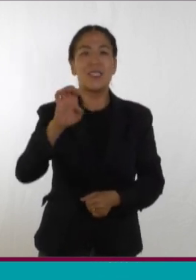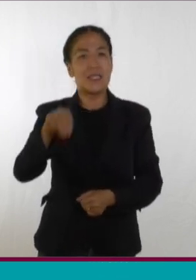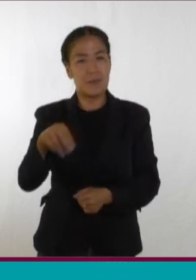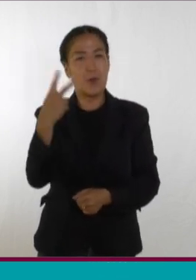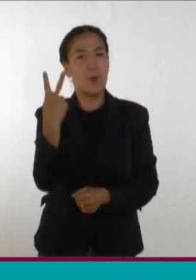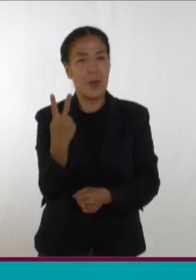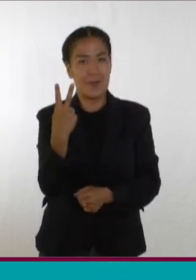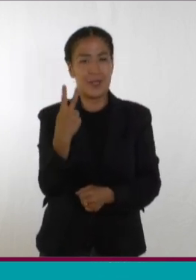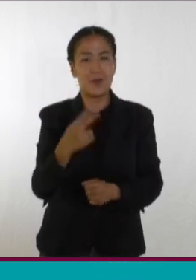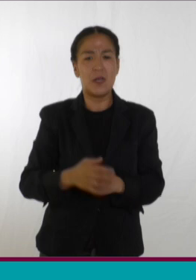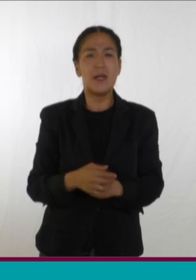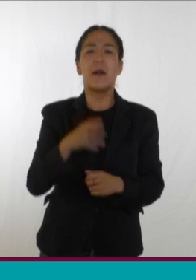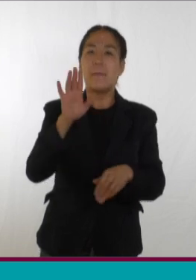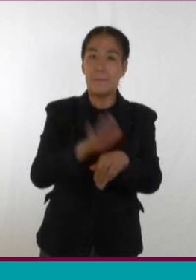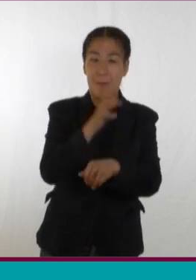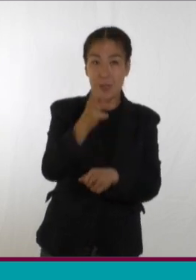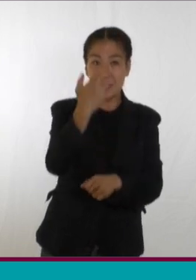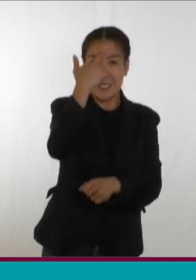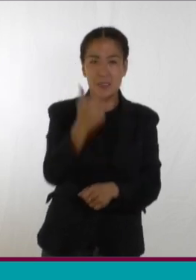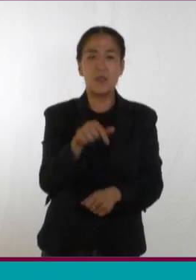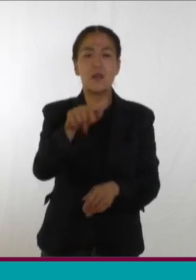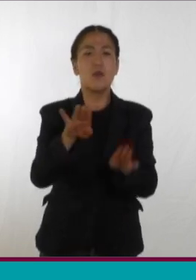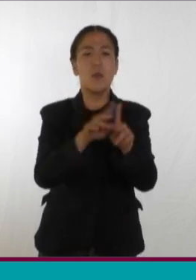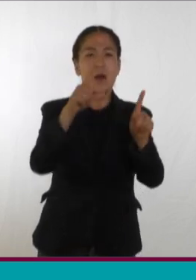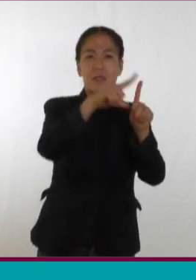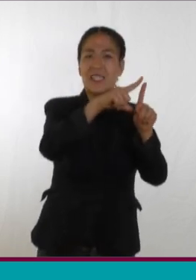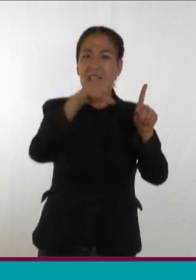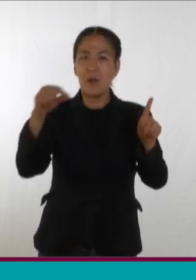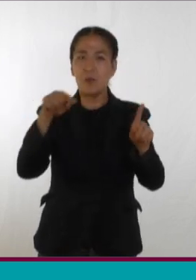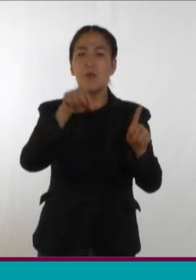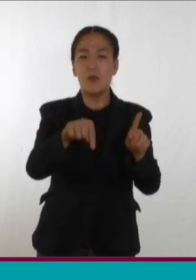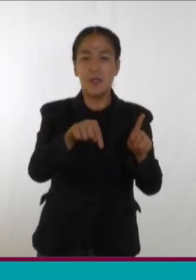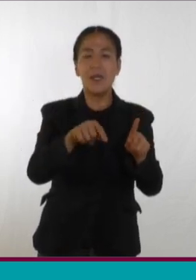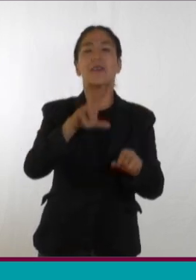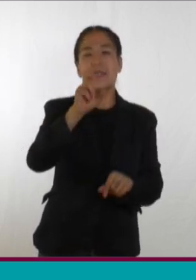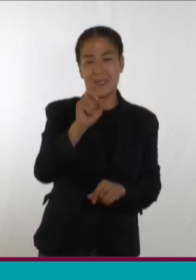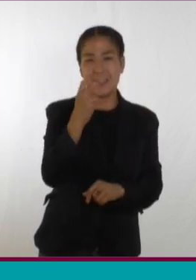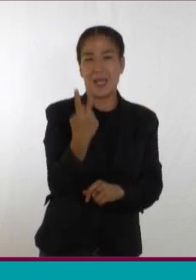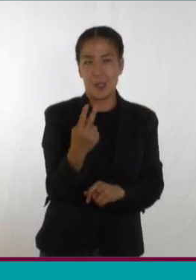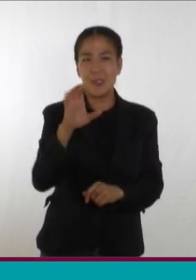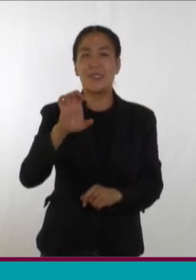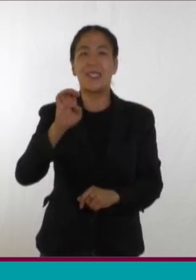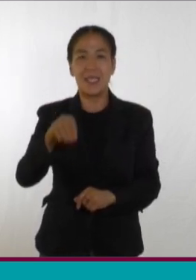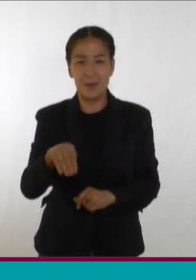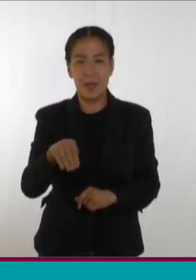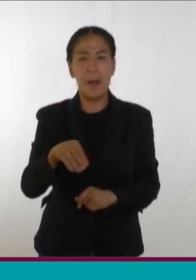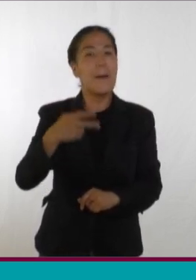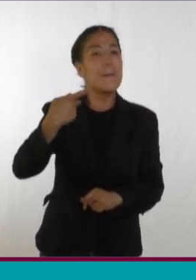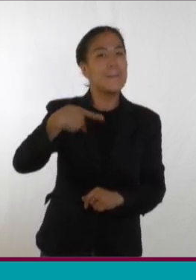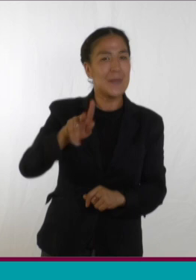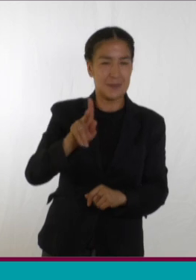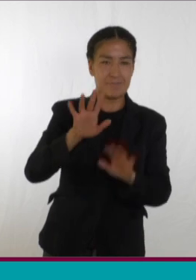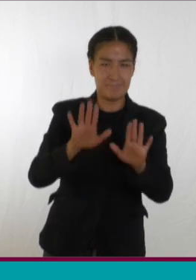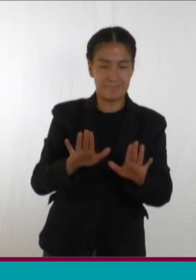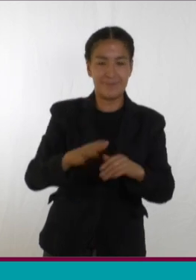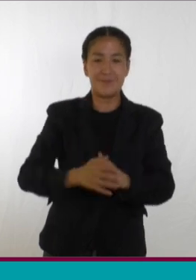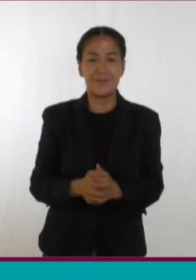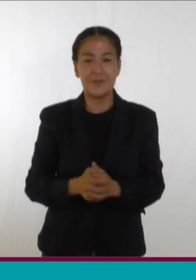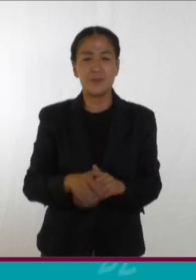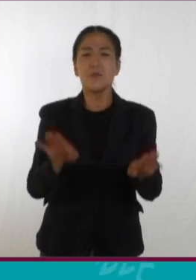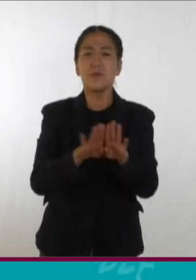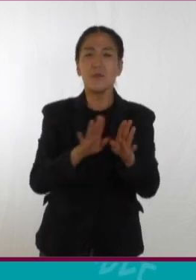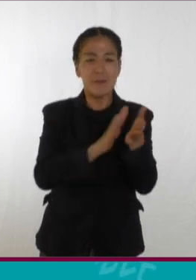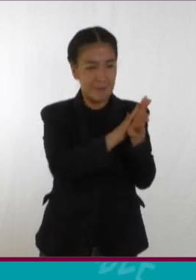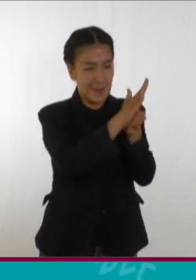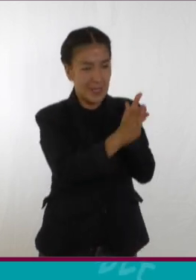áreas es de 32 centímetros cuadrados. Por tanto, se entiende que el triángulo en conjunto es de 32 centímetros.